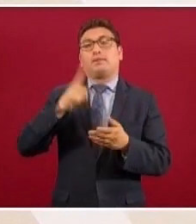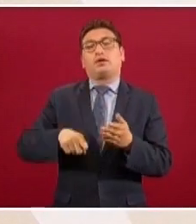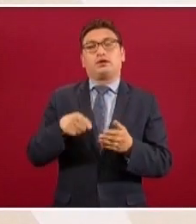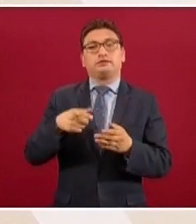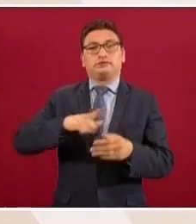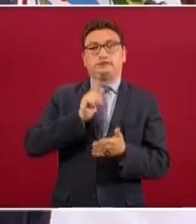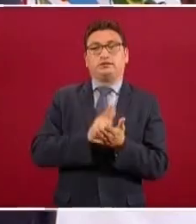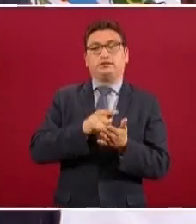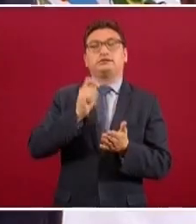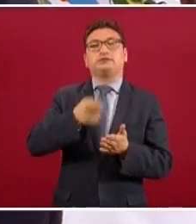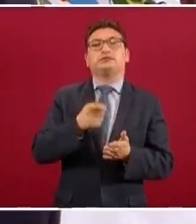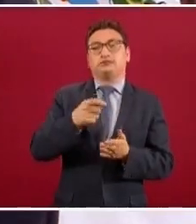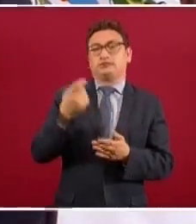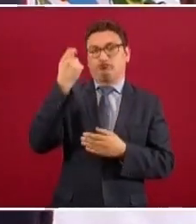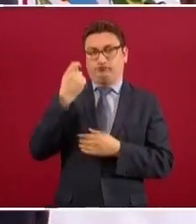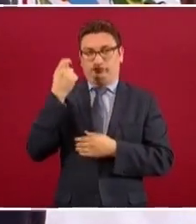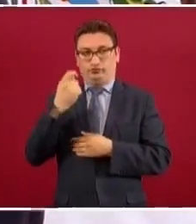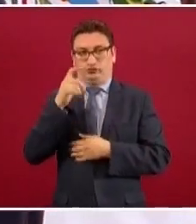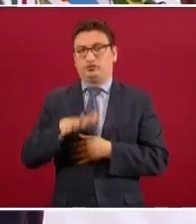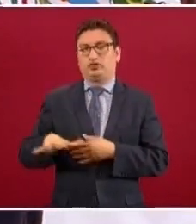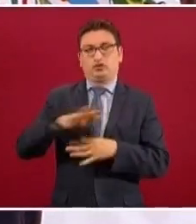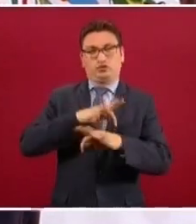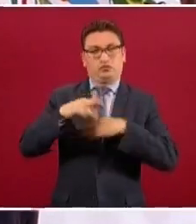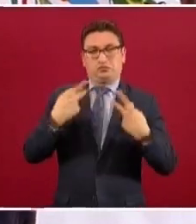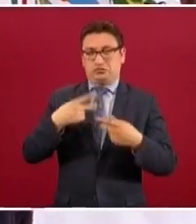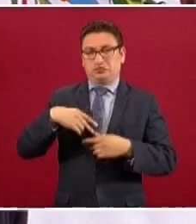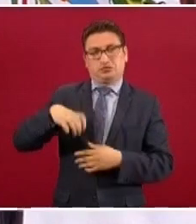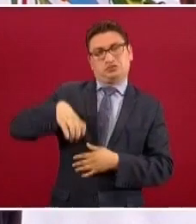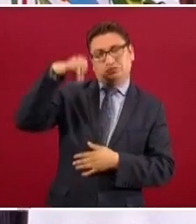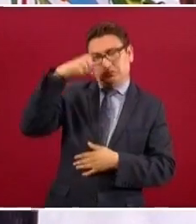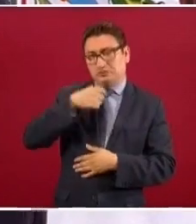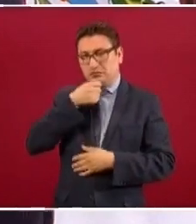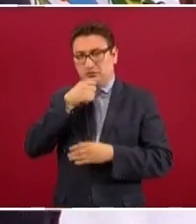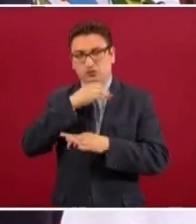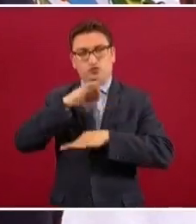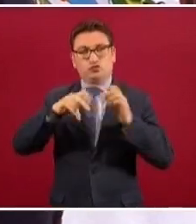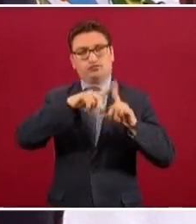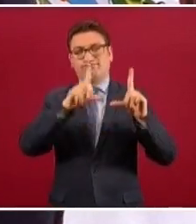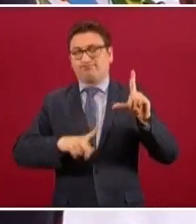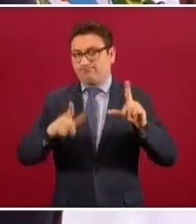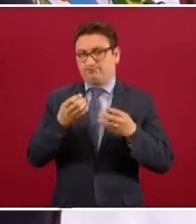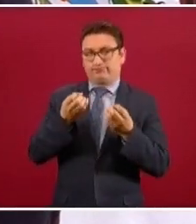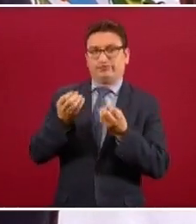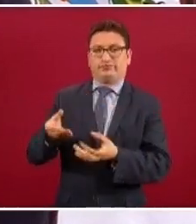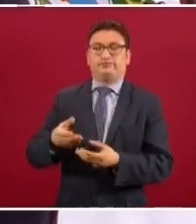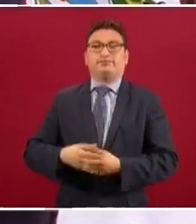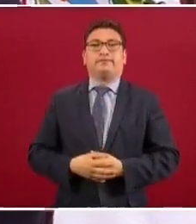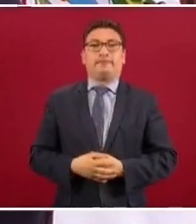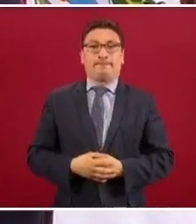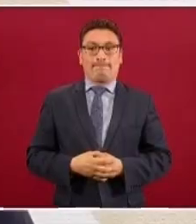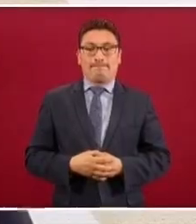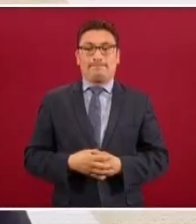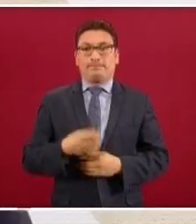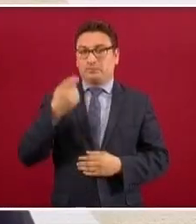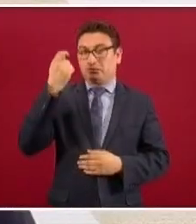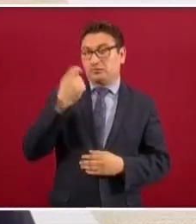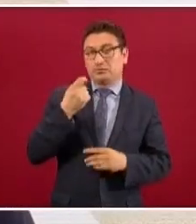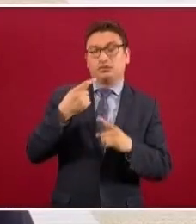programa de bienestar llega al 95% de las familias pobres del país mnoticias tvp